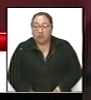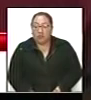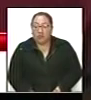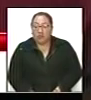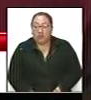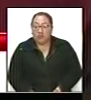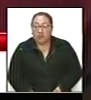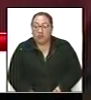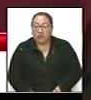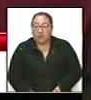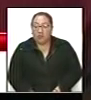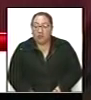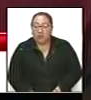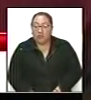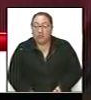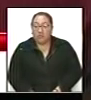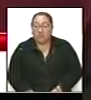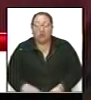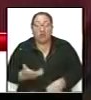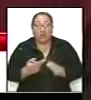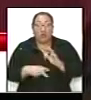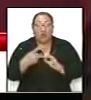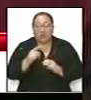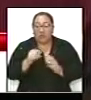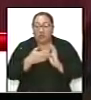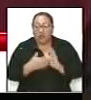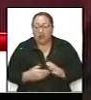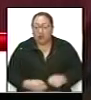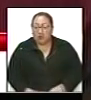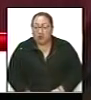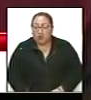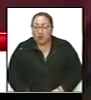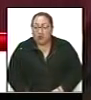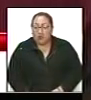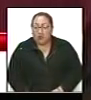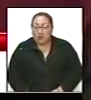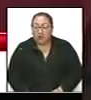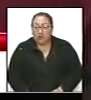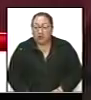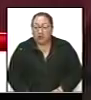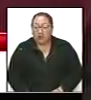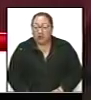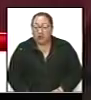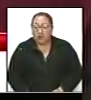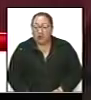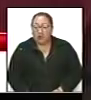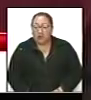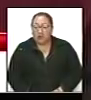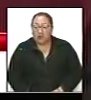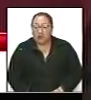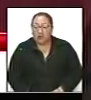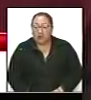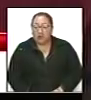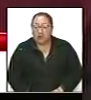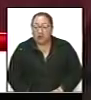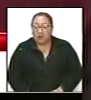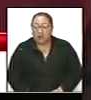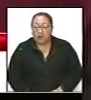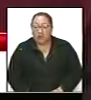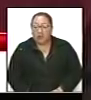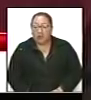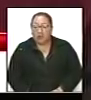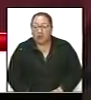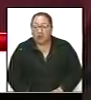incremento. Y está ahí reflejado. Porque esto fue hecho conocer